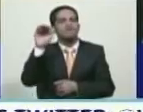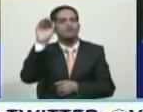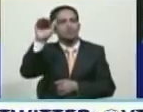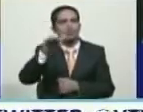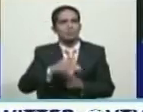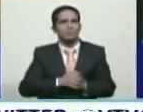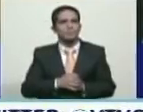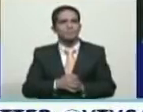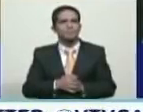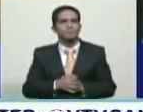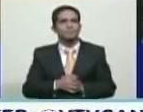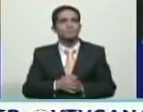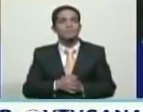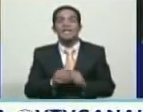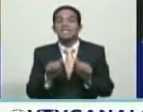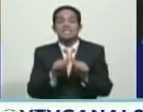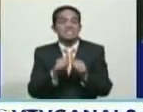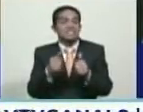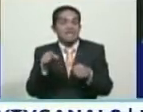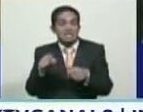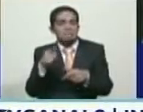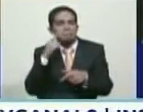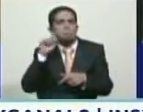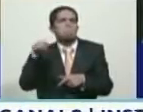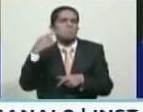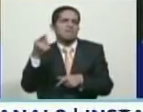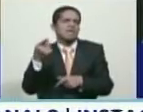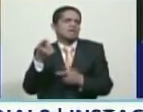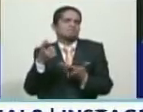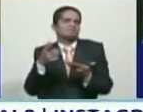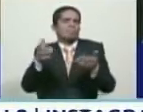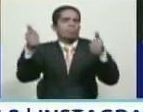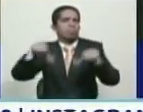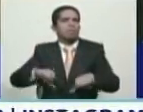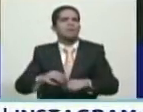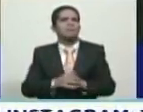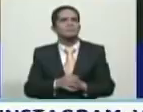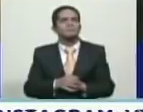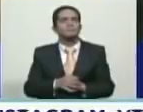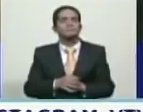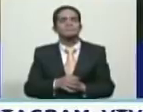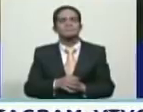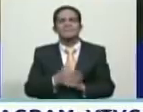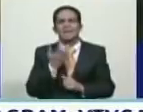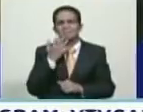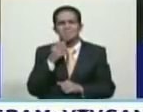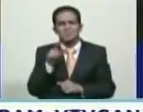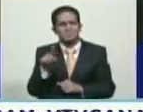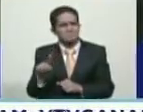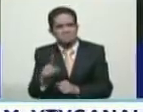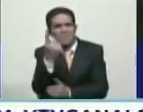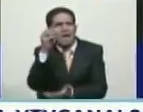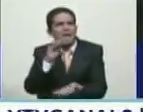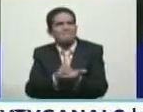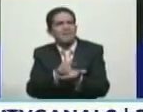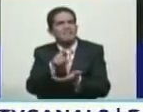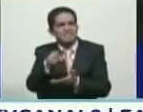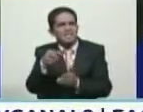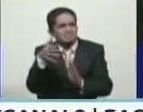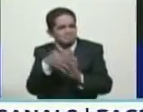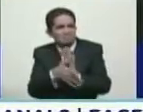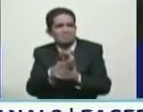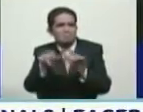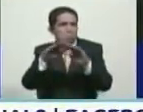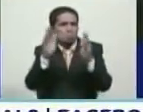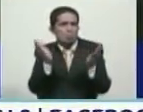país y sin él mañana sería otro país. No es la primera vez que esto ocurre en